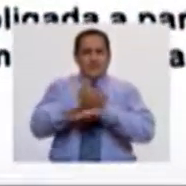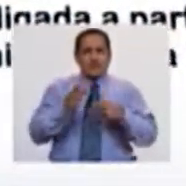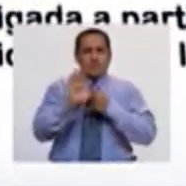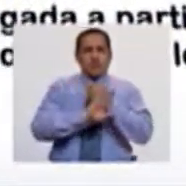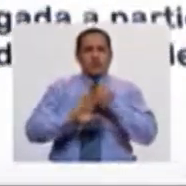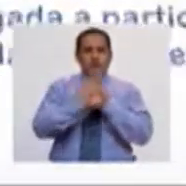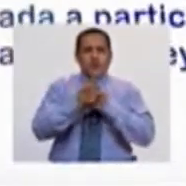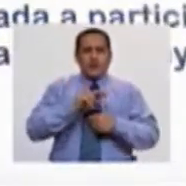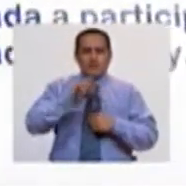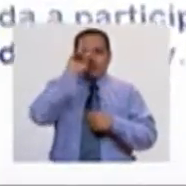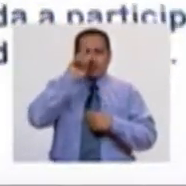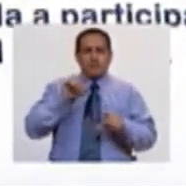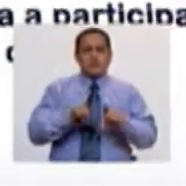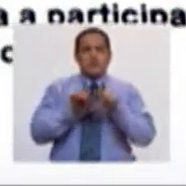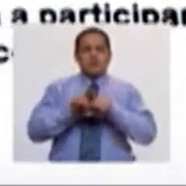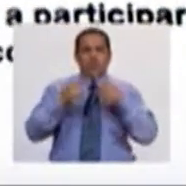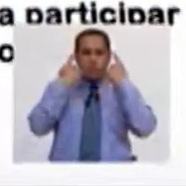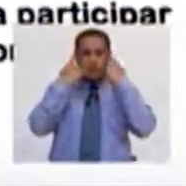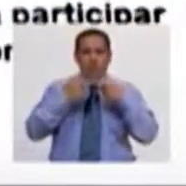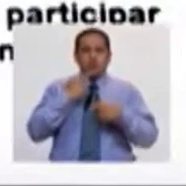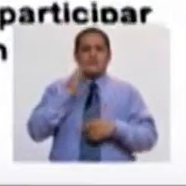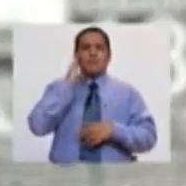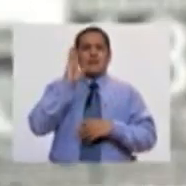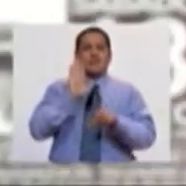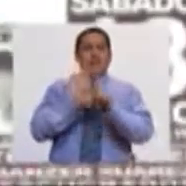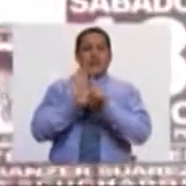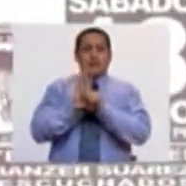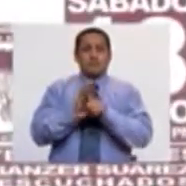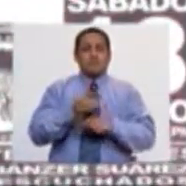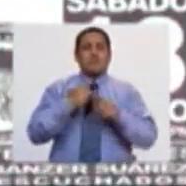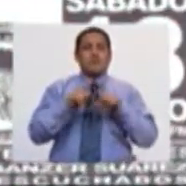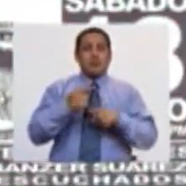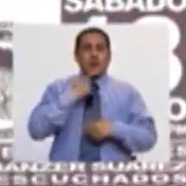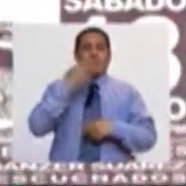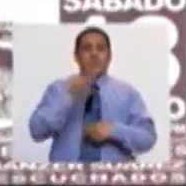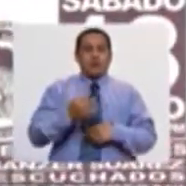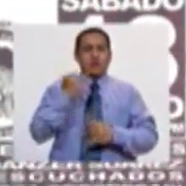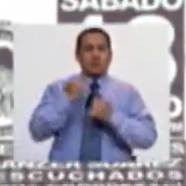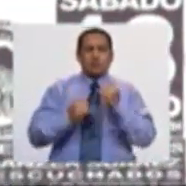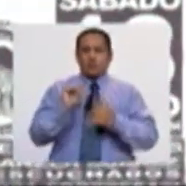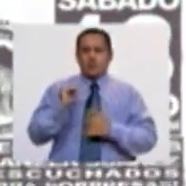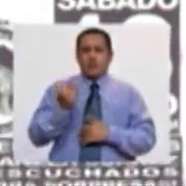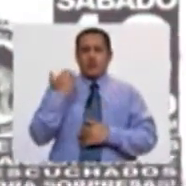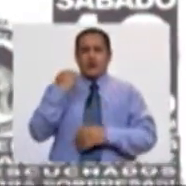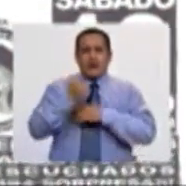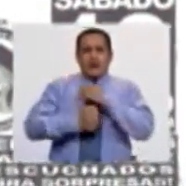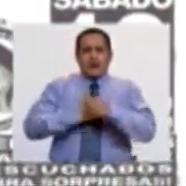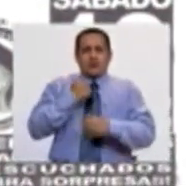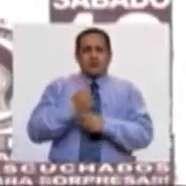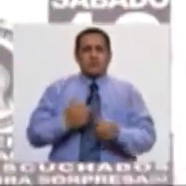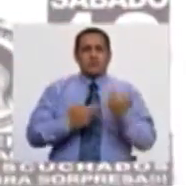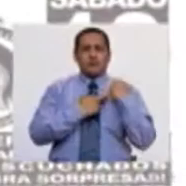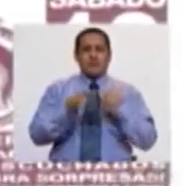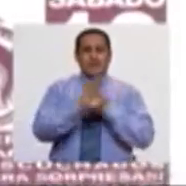participar en la defensa nacional de conformidad con la ley. Lo cierto es que en los últimos años de la obligación por